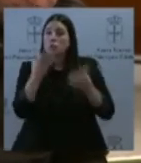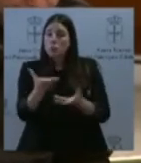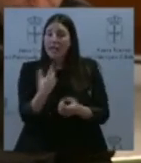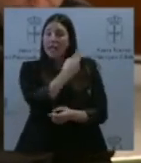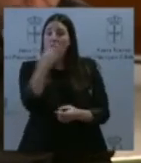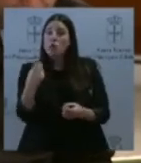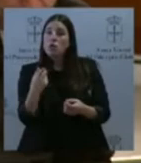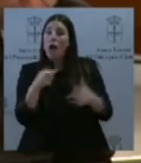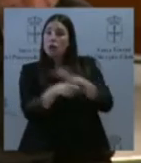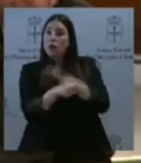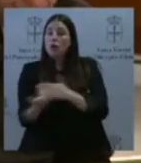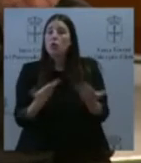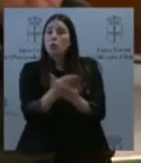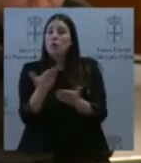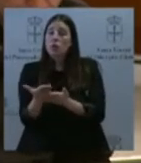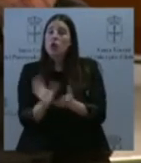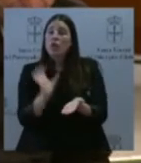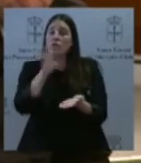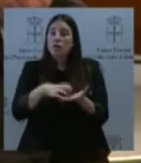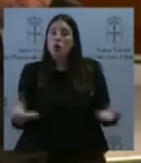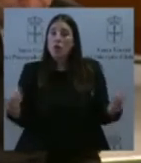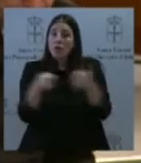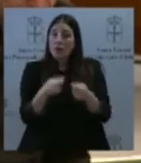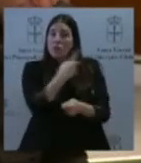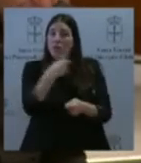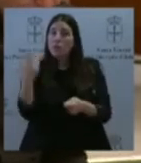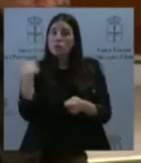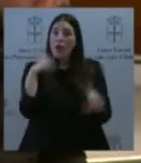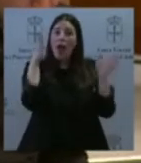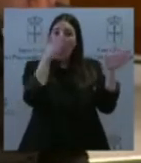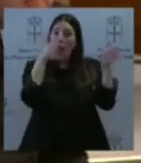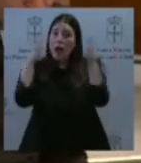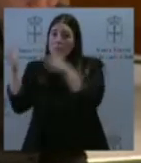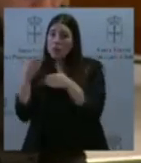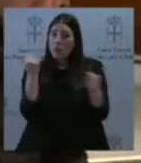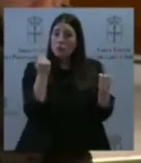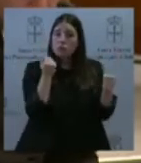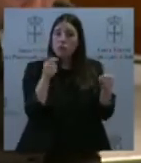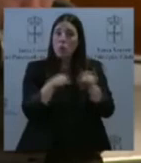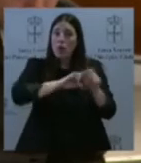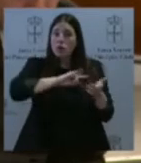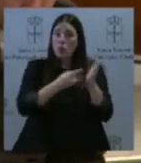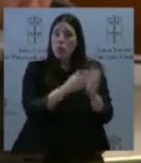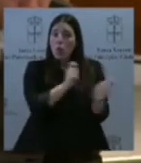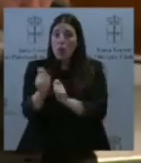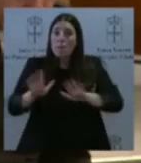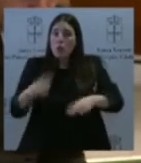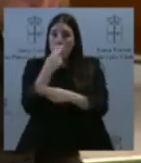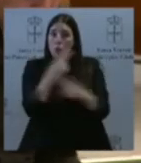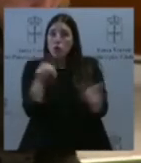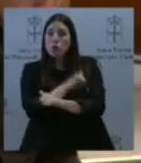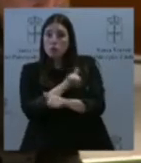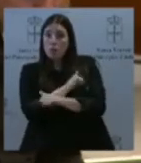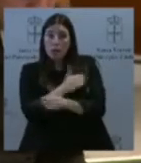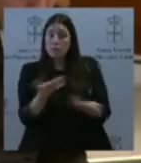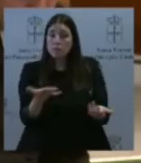cada una, señora consejera, han sido atendidos por la Consejería de Educación. Y los públicos no. ¿Y qué está ocurriendo, señora consejera? Pues que los padres y las